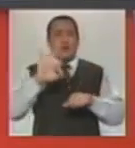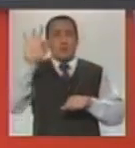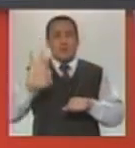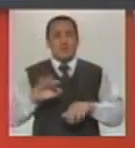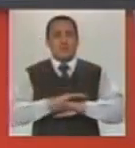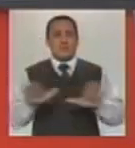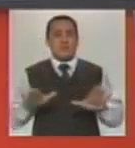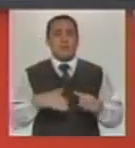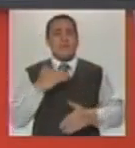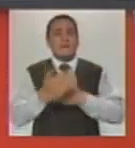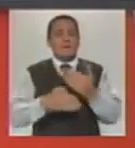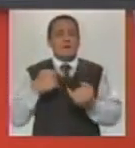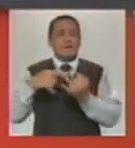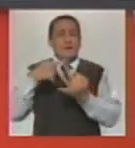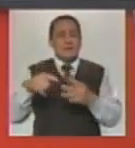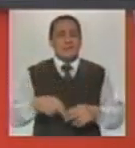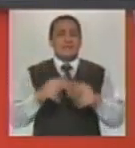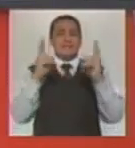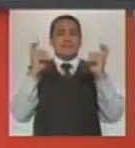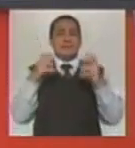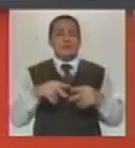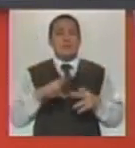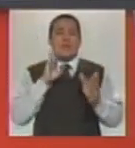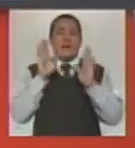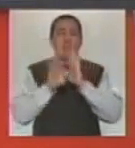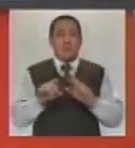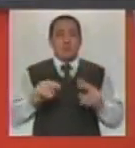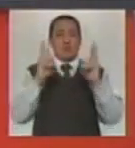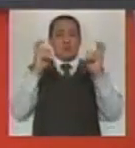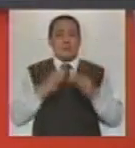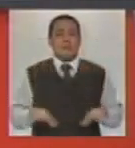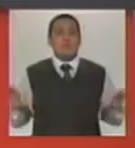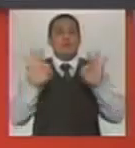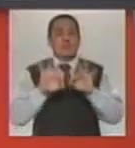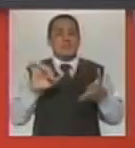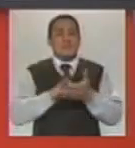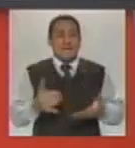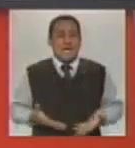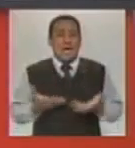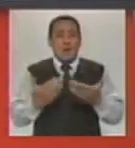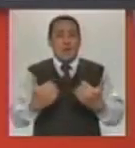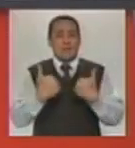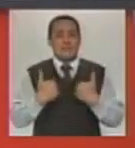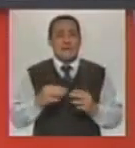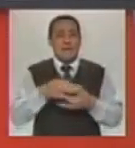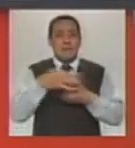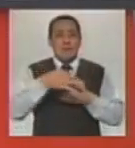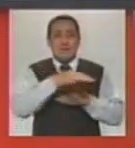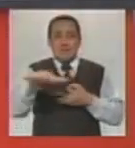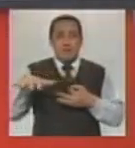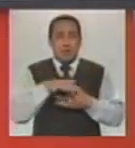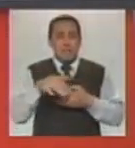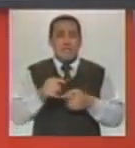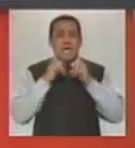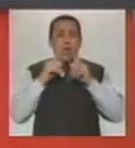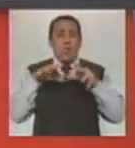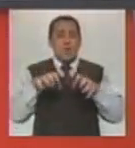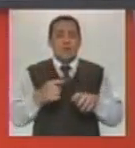y han surgido nuevos temas. Los temas fundamentales que aquejan hoy día a las provincias de Huánuco son